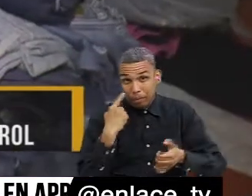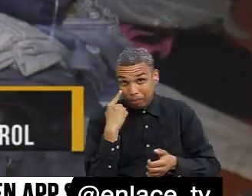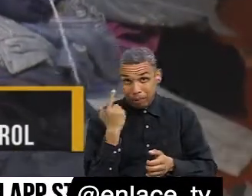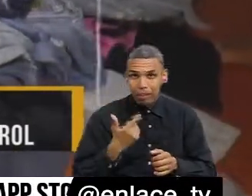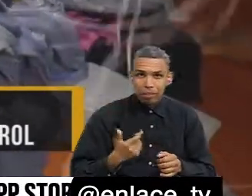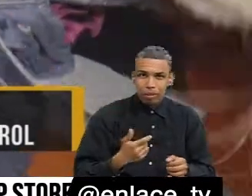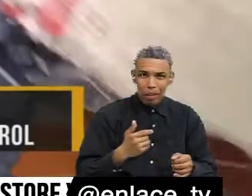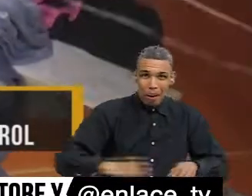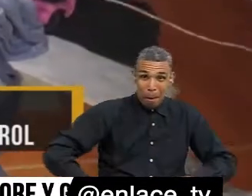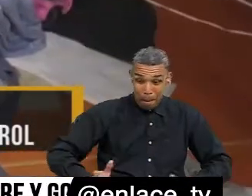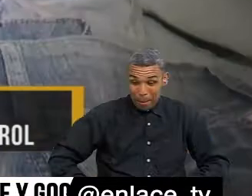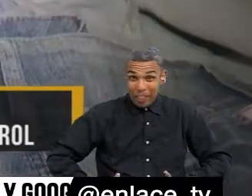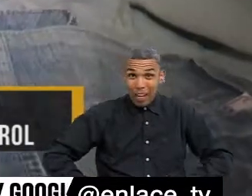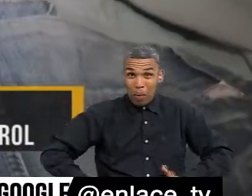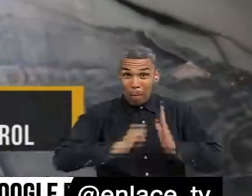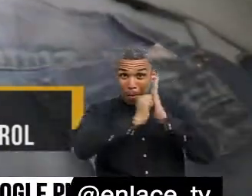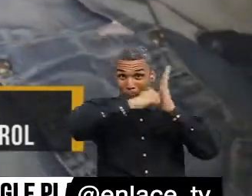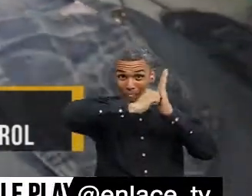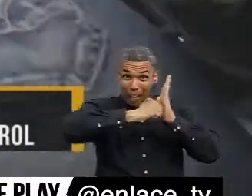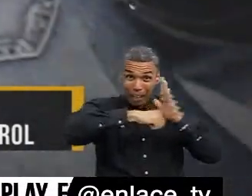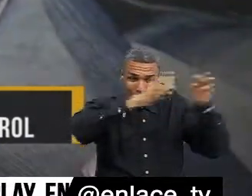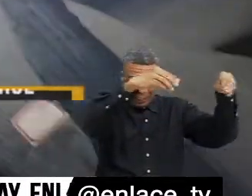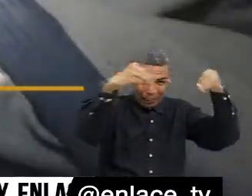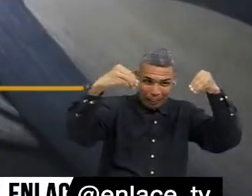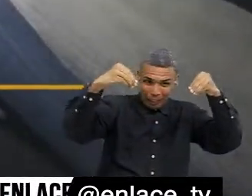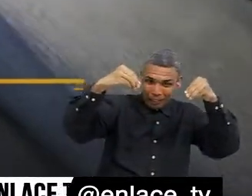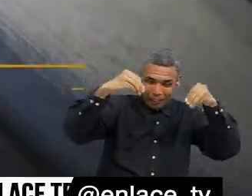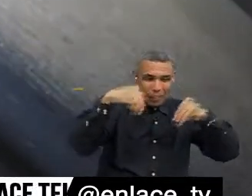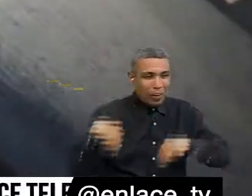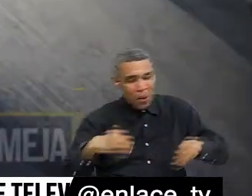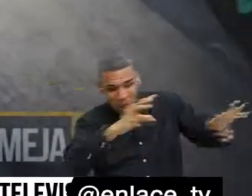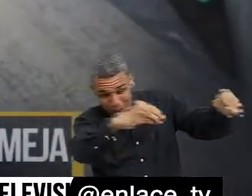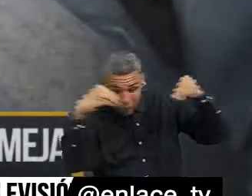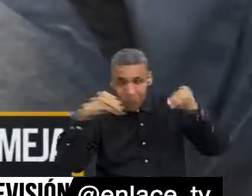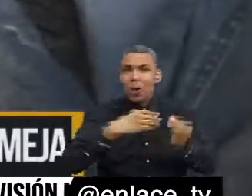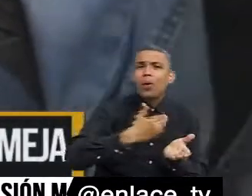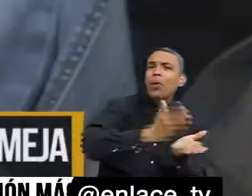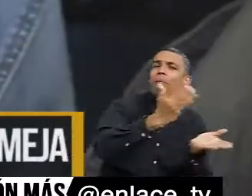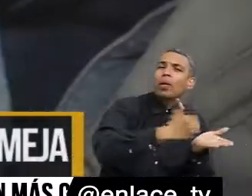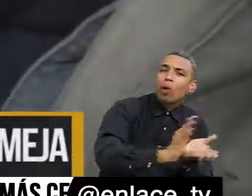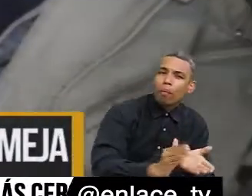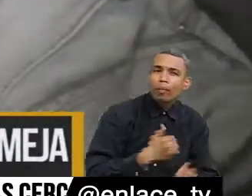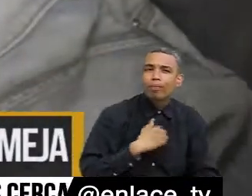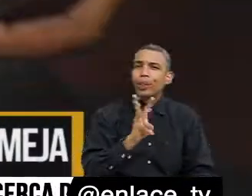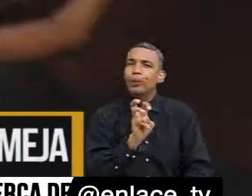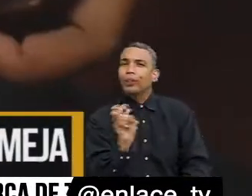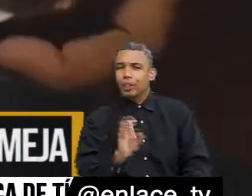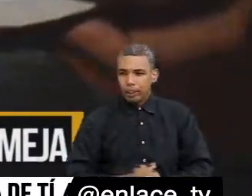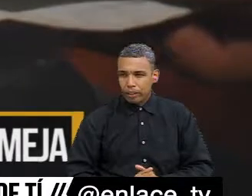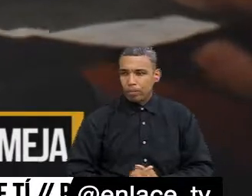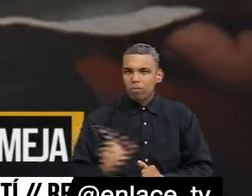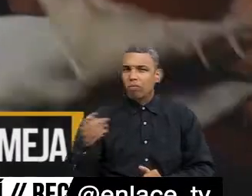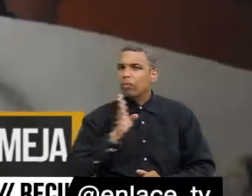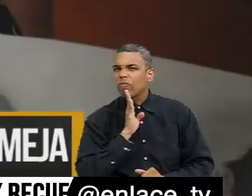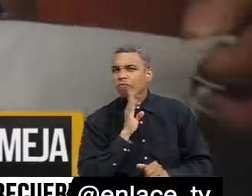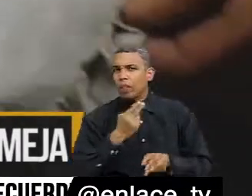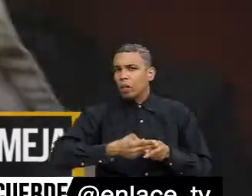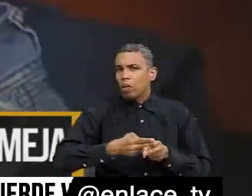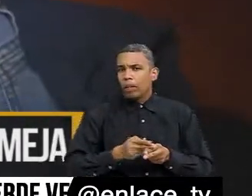en malas condiciones fue lo que recibió el ciudadano que cayó en la estafa el hombre a quien le protegemos su identidad por obvias razones le contó en las